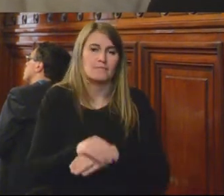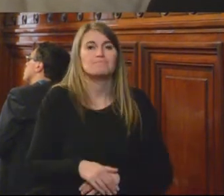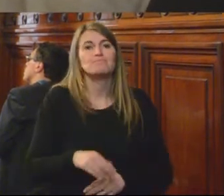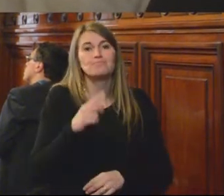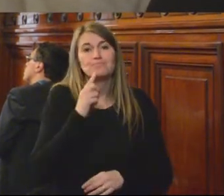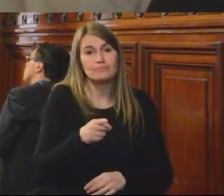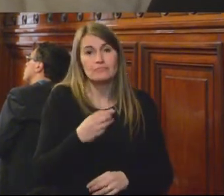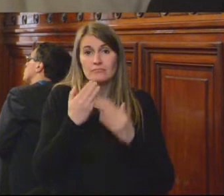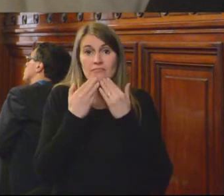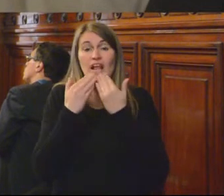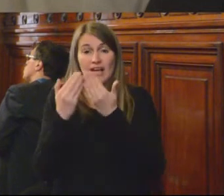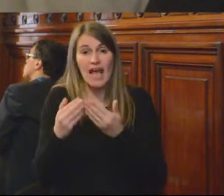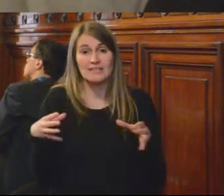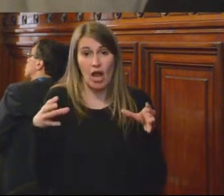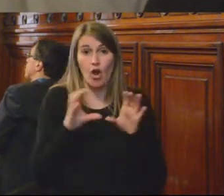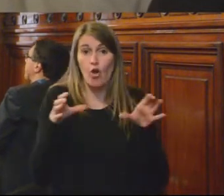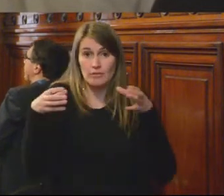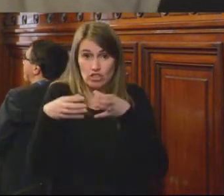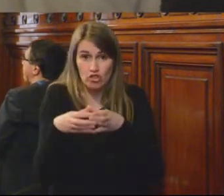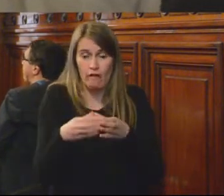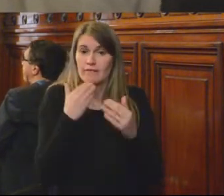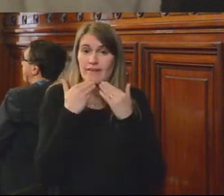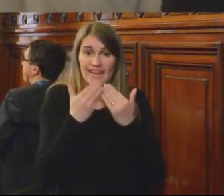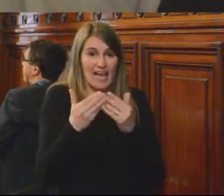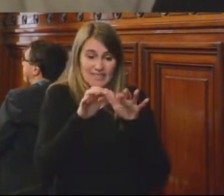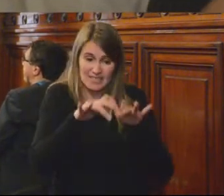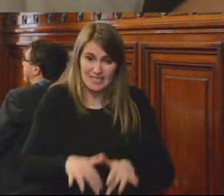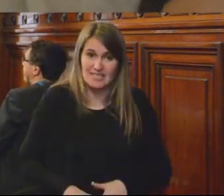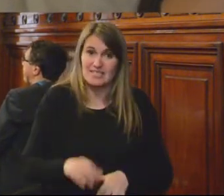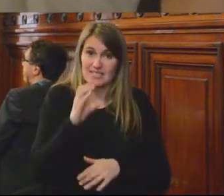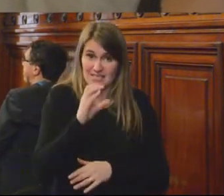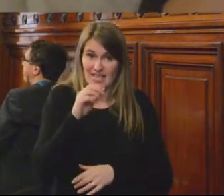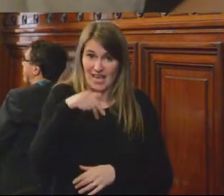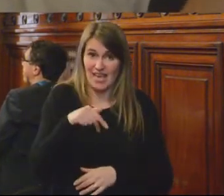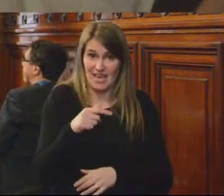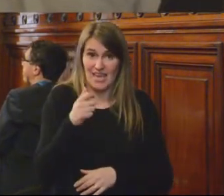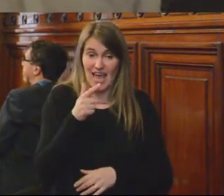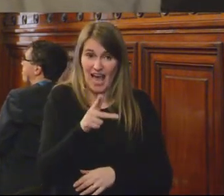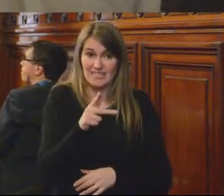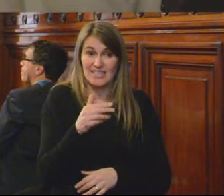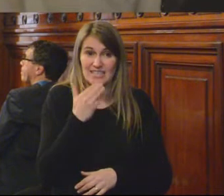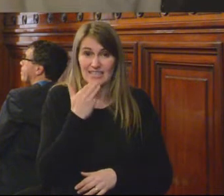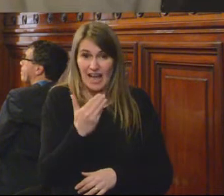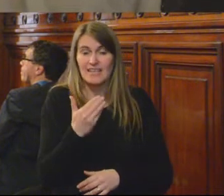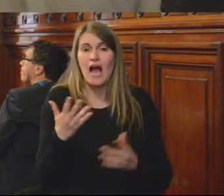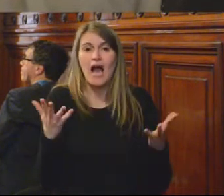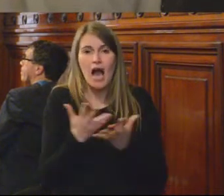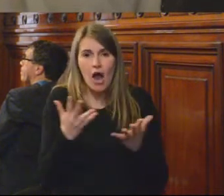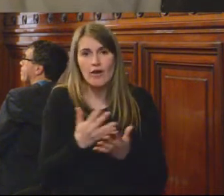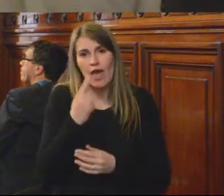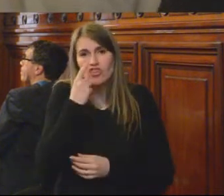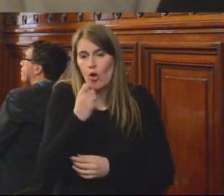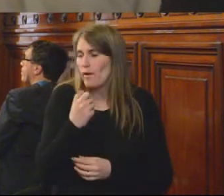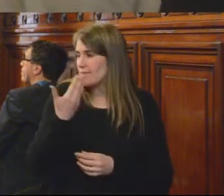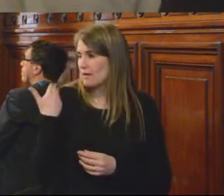que gracias al esfuerzo de documentación realizado por la CIDH en el año 2000, hoy recordamos como fraudulenta las elecciones en las cuales